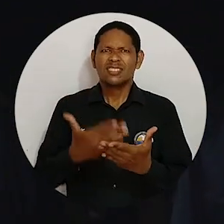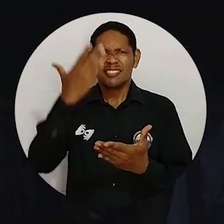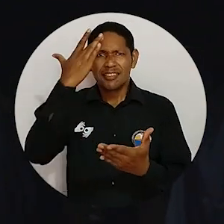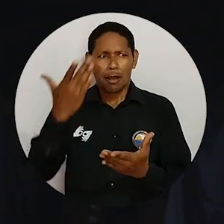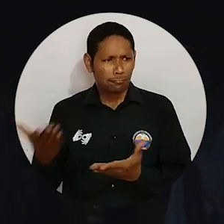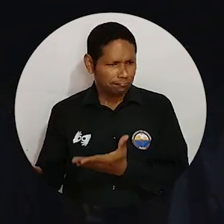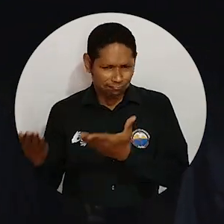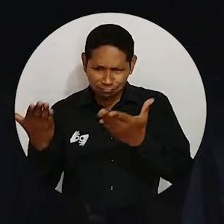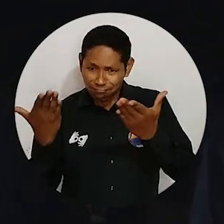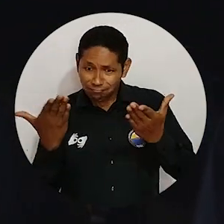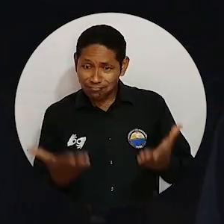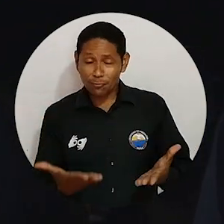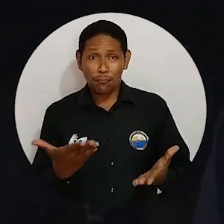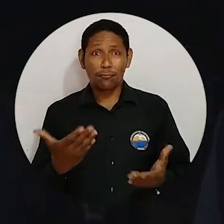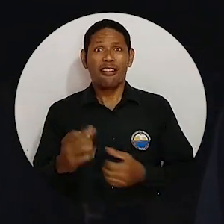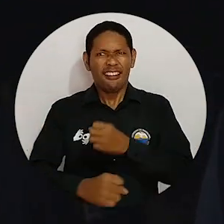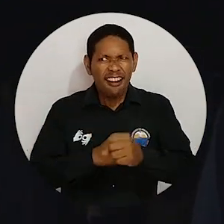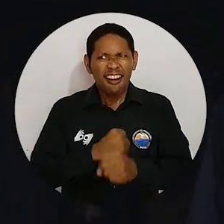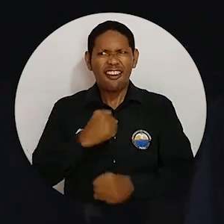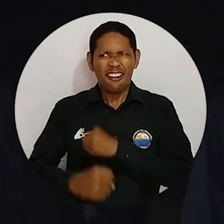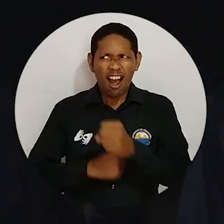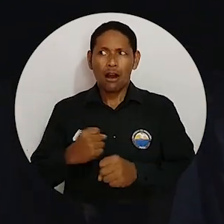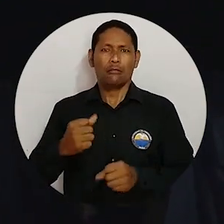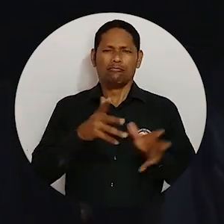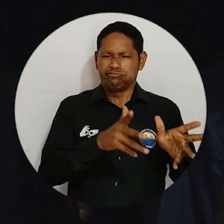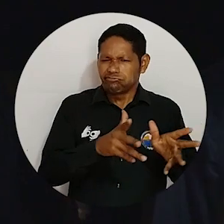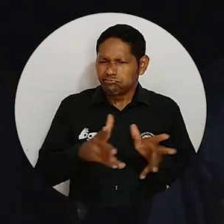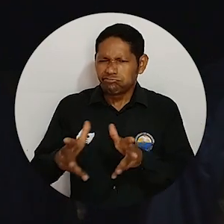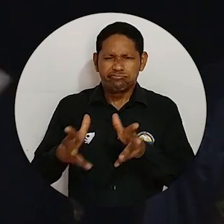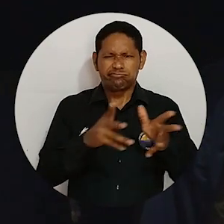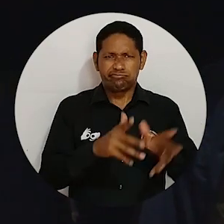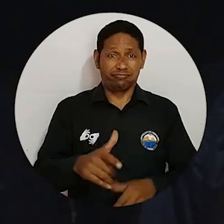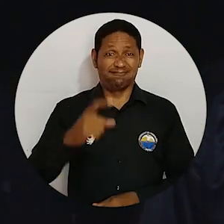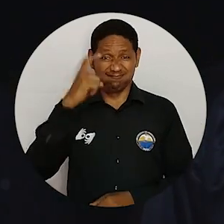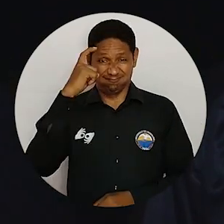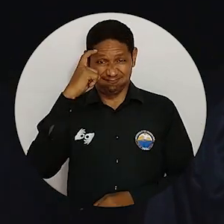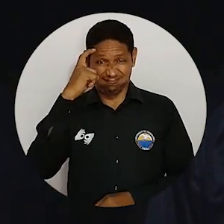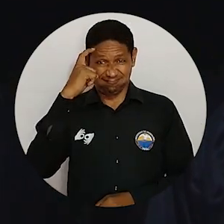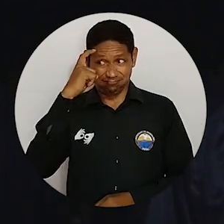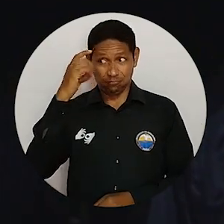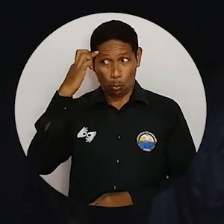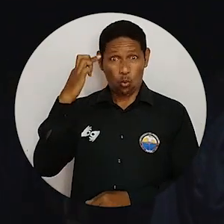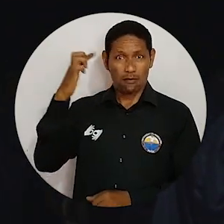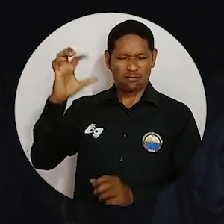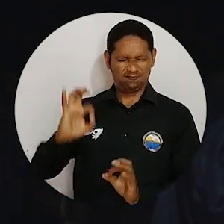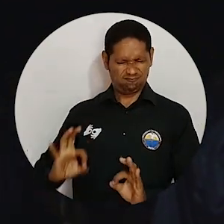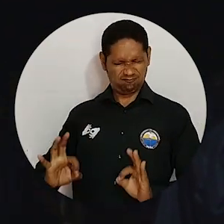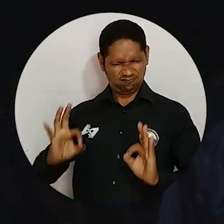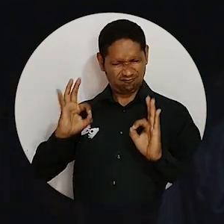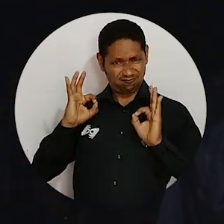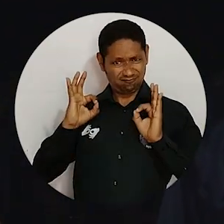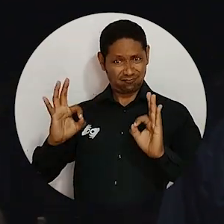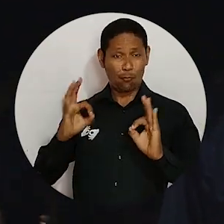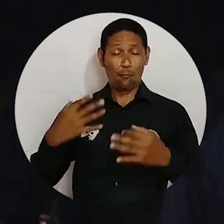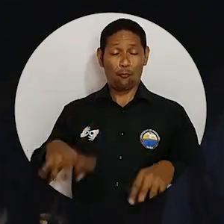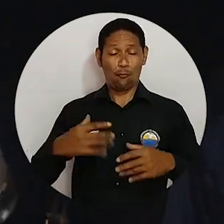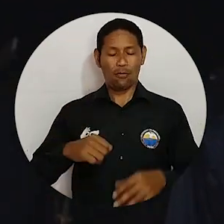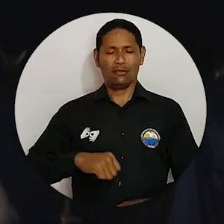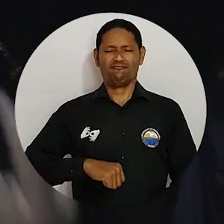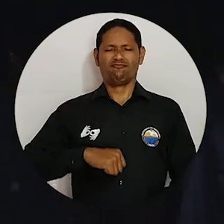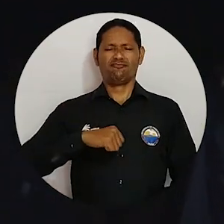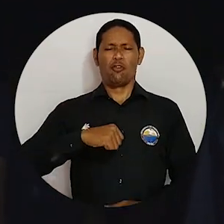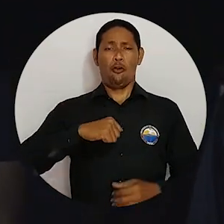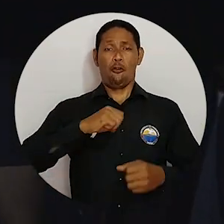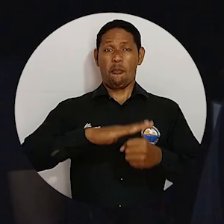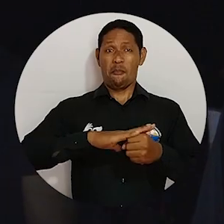por brindarle tantos años de educación, de sabiduría y de profesionales bien preparados a nuestro país.